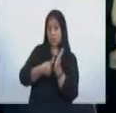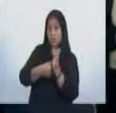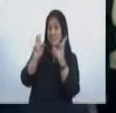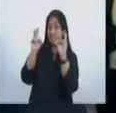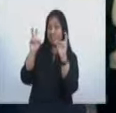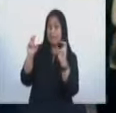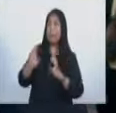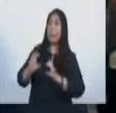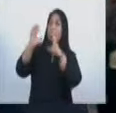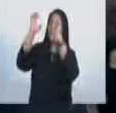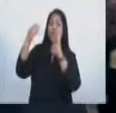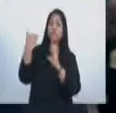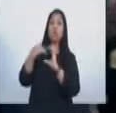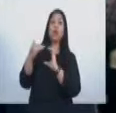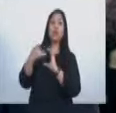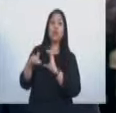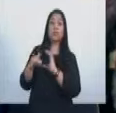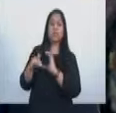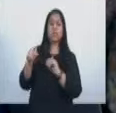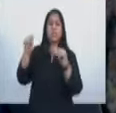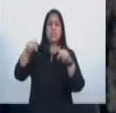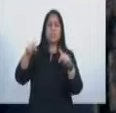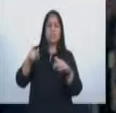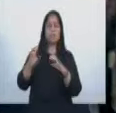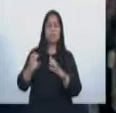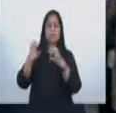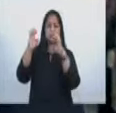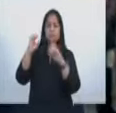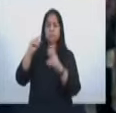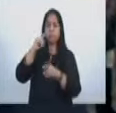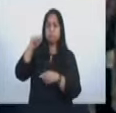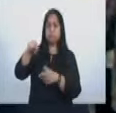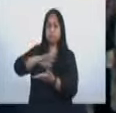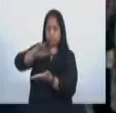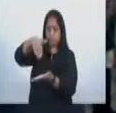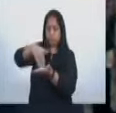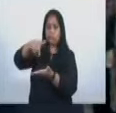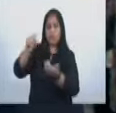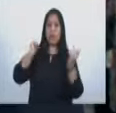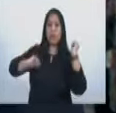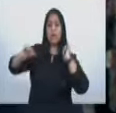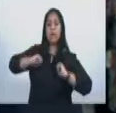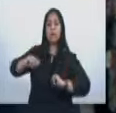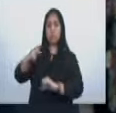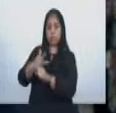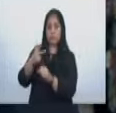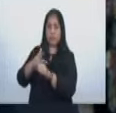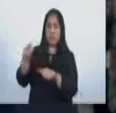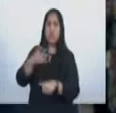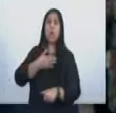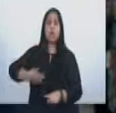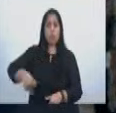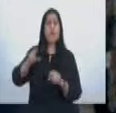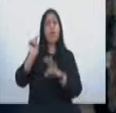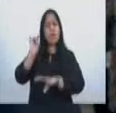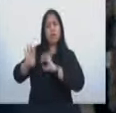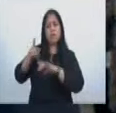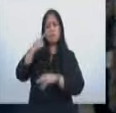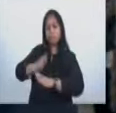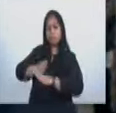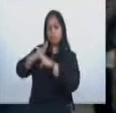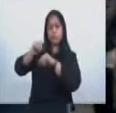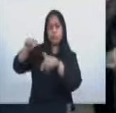edificio de correos este edificio es un buen punto para centralizar el arte en Guatemala el gobierno está tomando alguna acción para